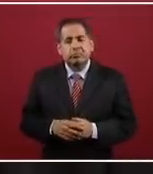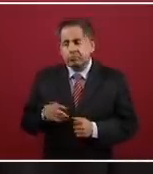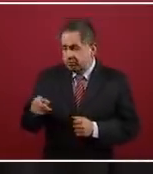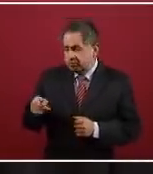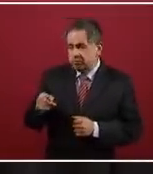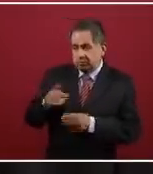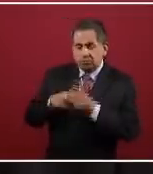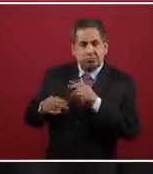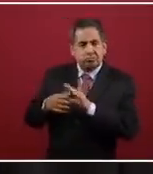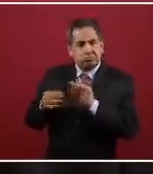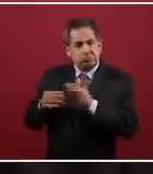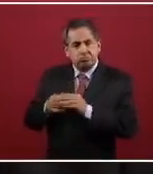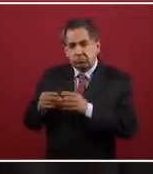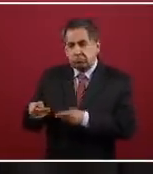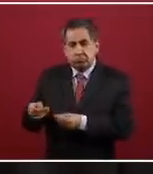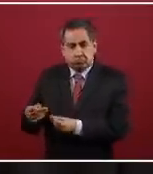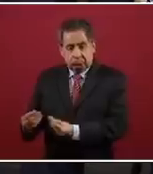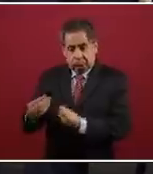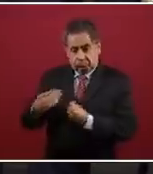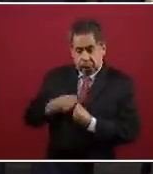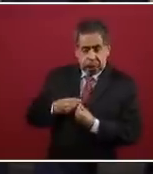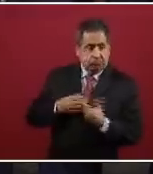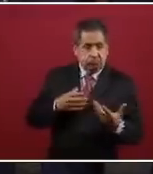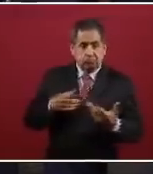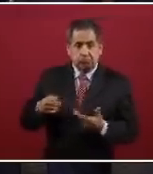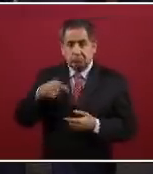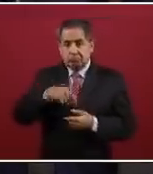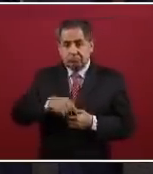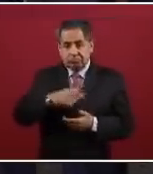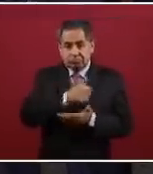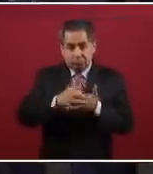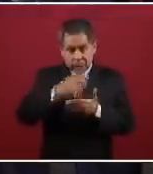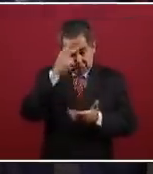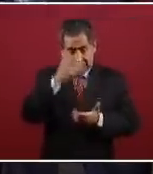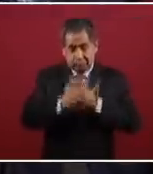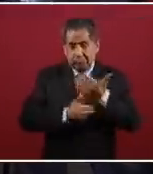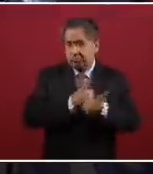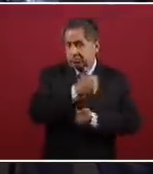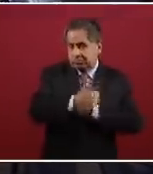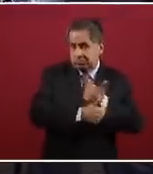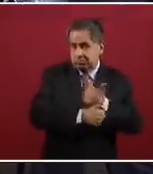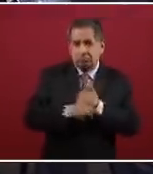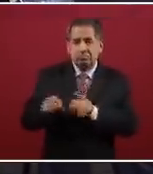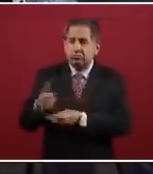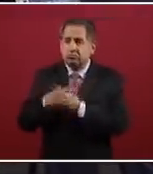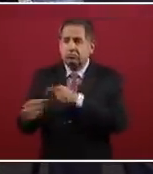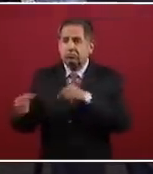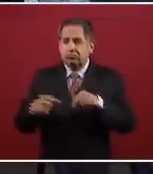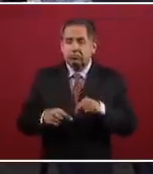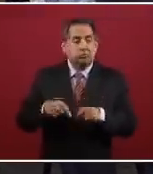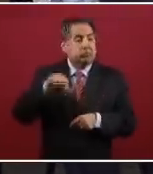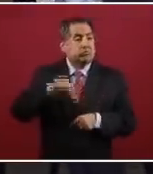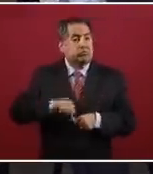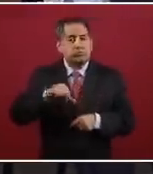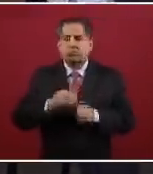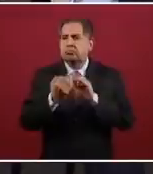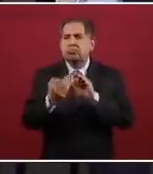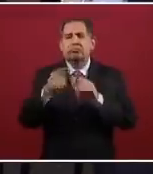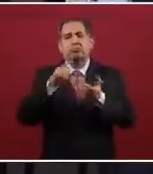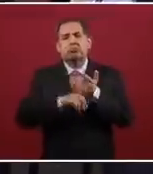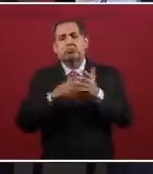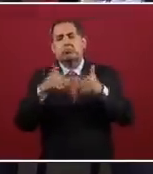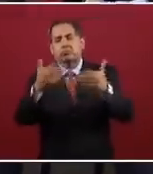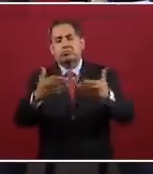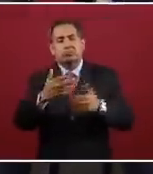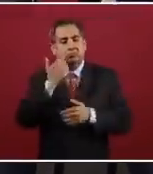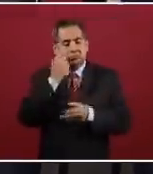abastecen la central de abasto de la Ciudad de México, que por cierto hoy estuvieron los de la central de abasto, y